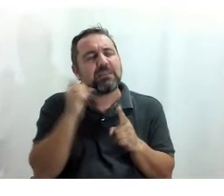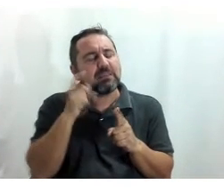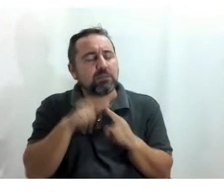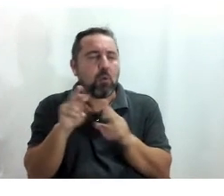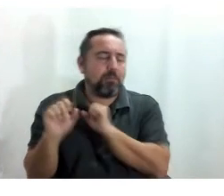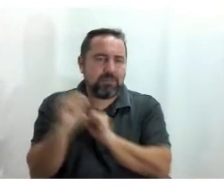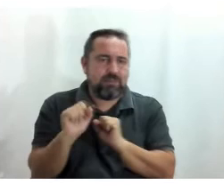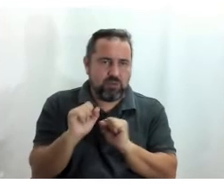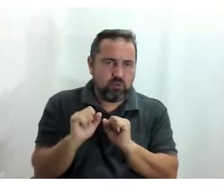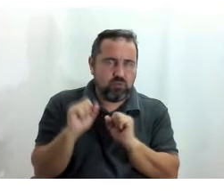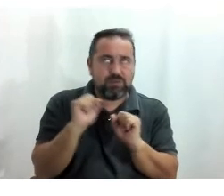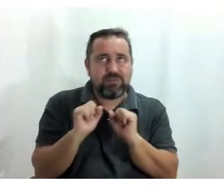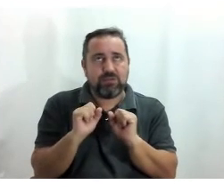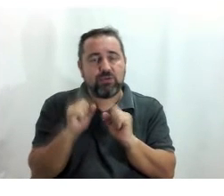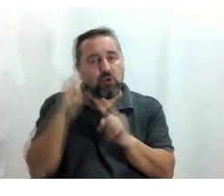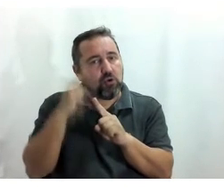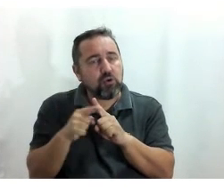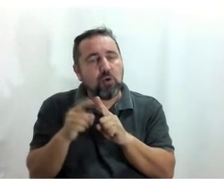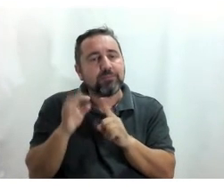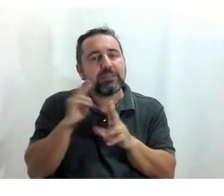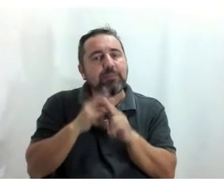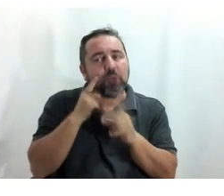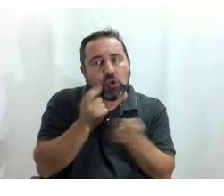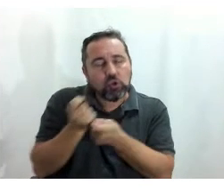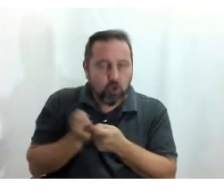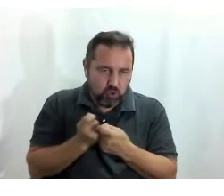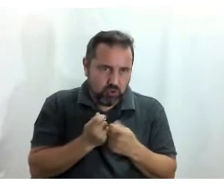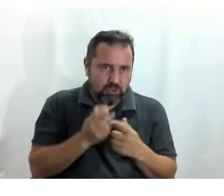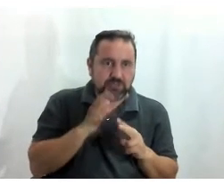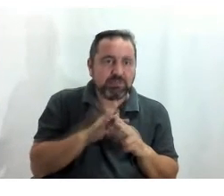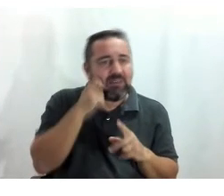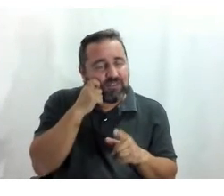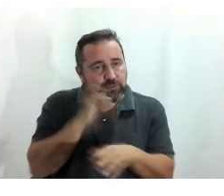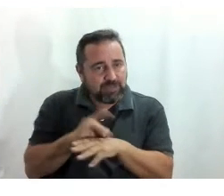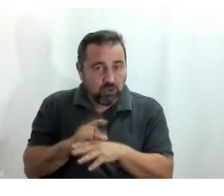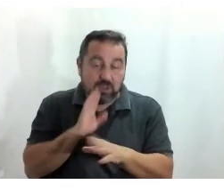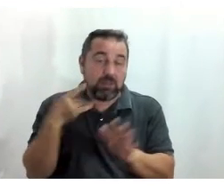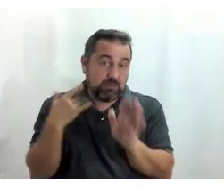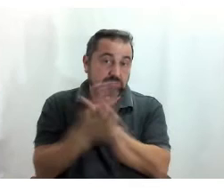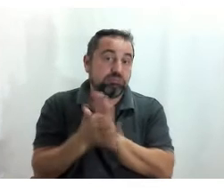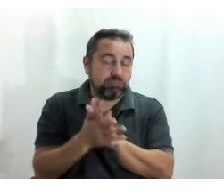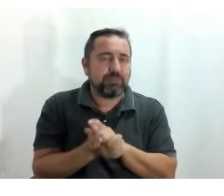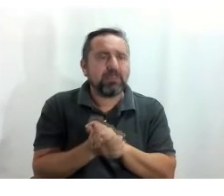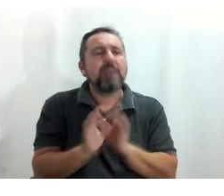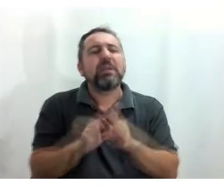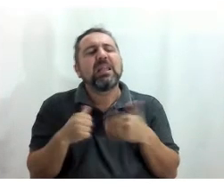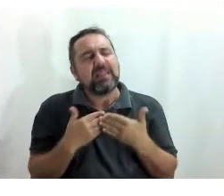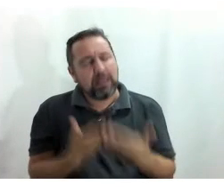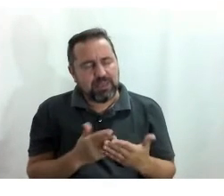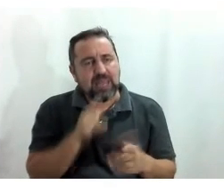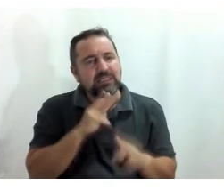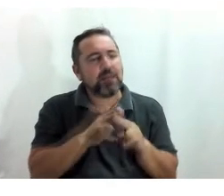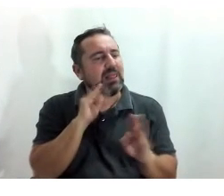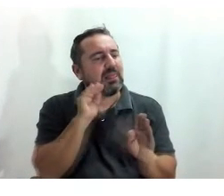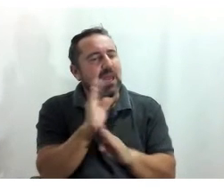prevención o el control de algunos de esos mecanismos fisiopatológicos que os he comentado antes. Pero también existen otras terapias